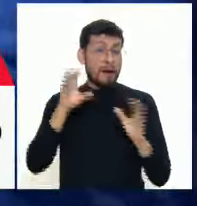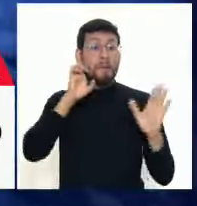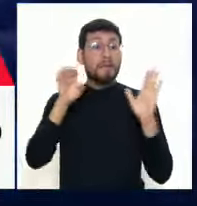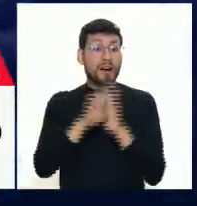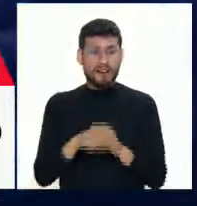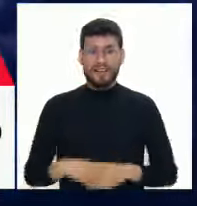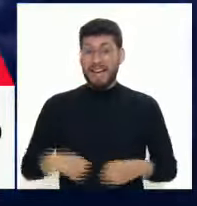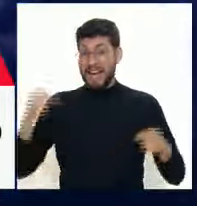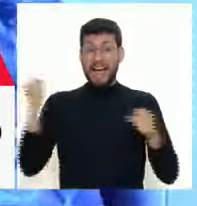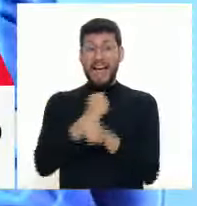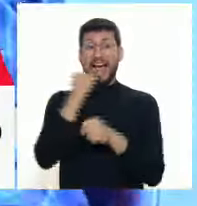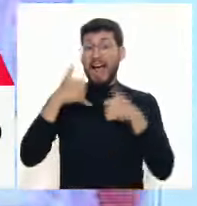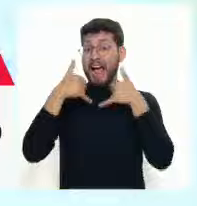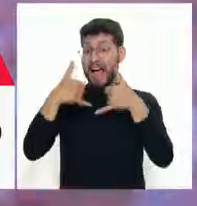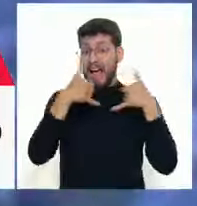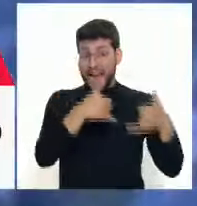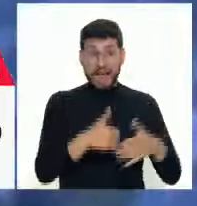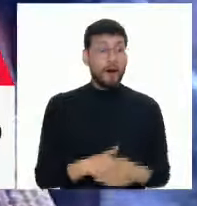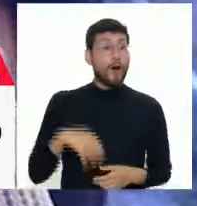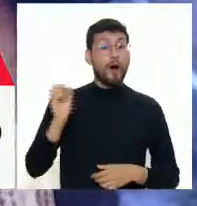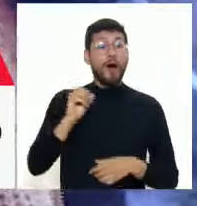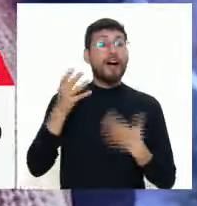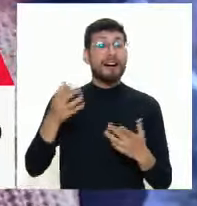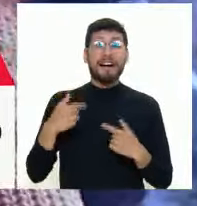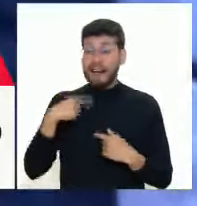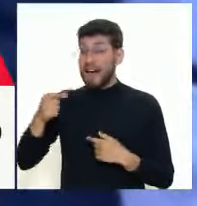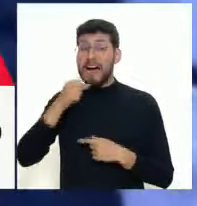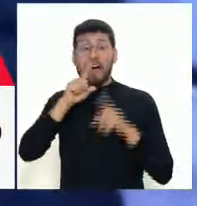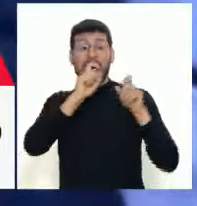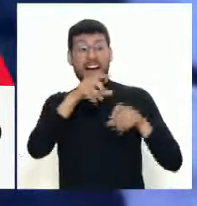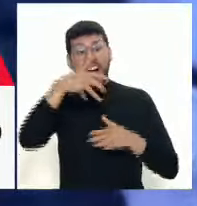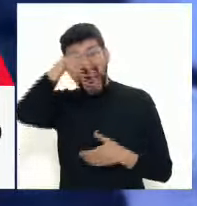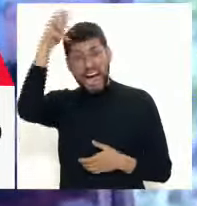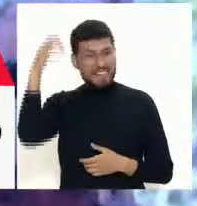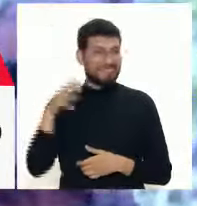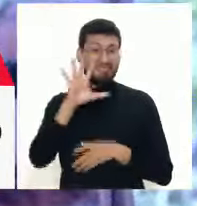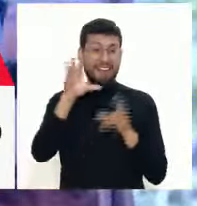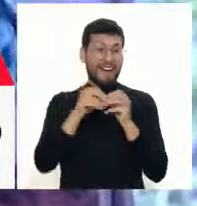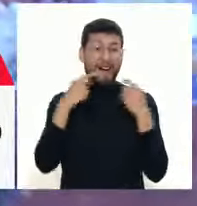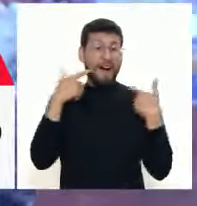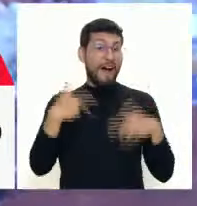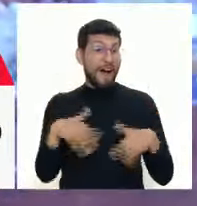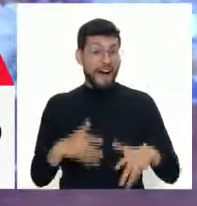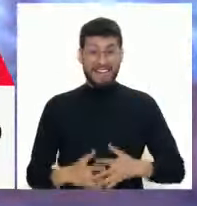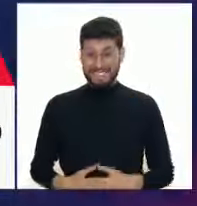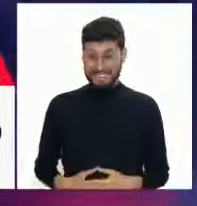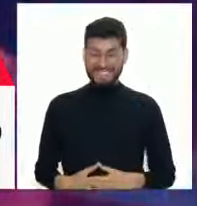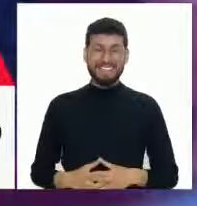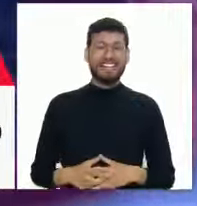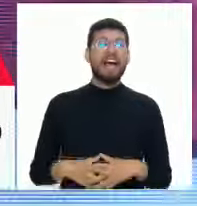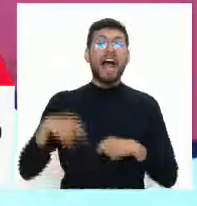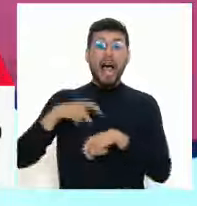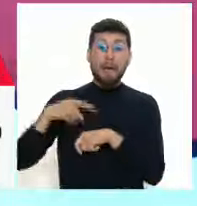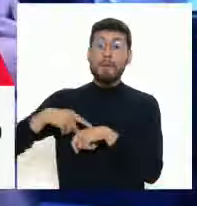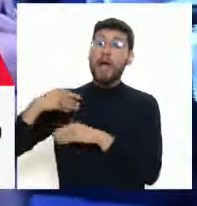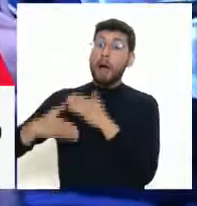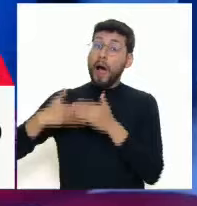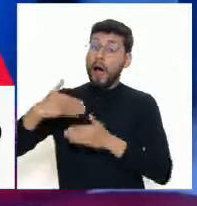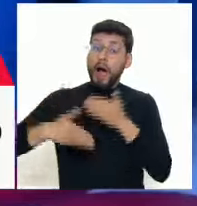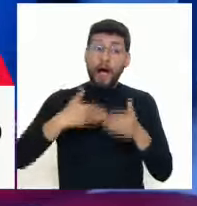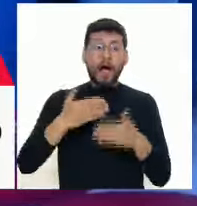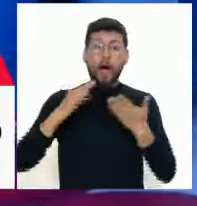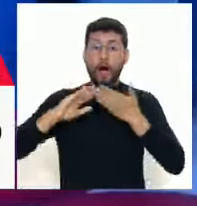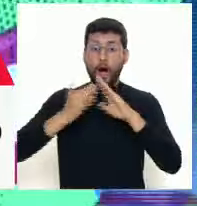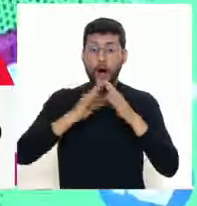cuando ganamos uno que otro premio o cuando Chatsky entrevistó a los leones. ¡Todo un hito! Y con el paso del tiempo, creamos